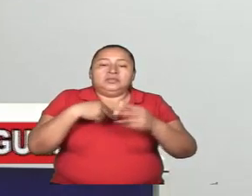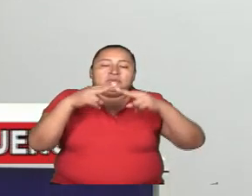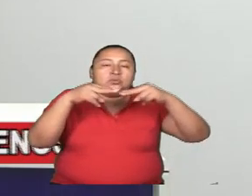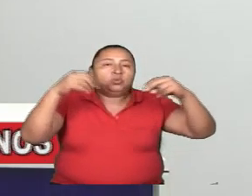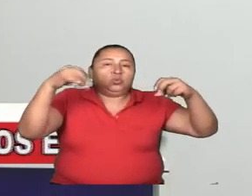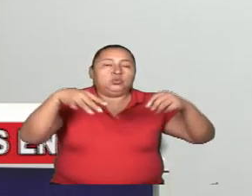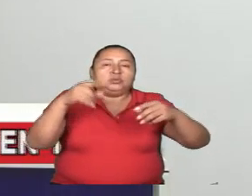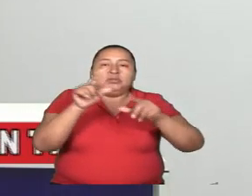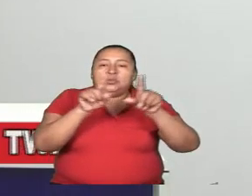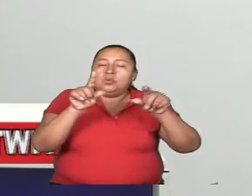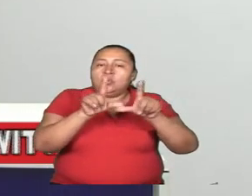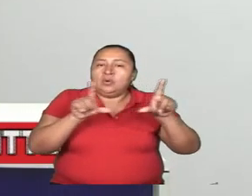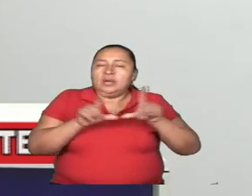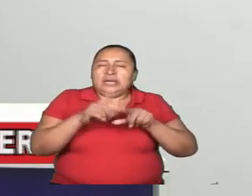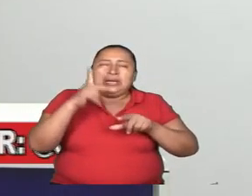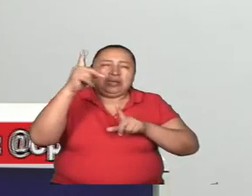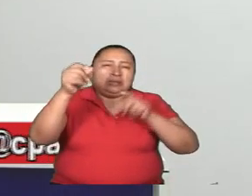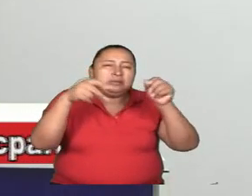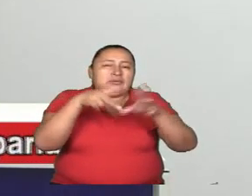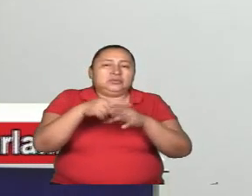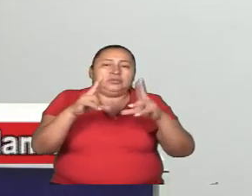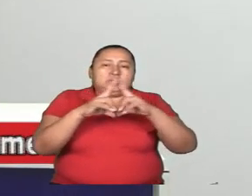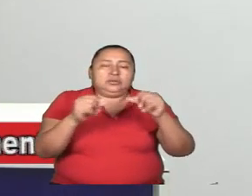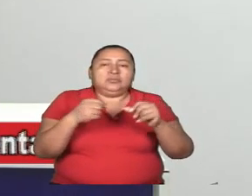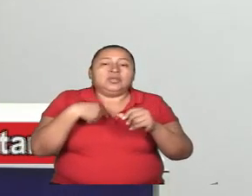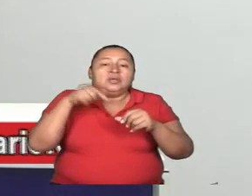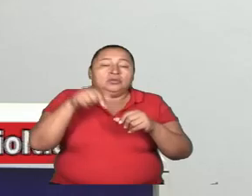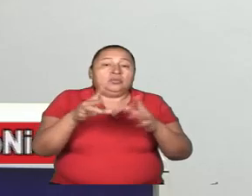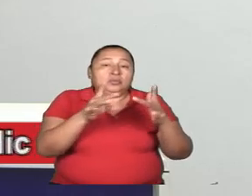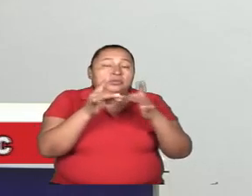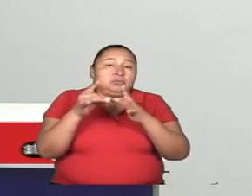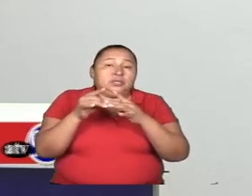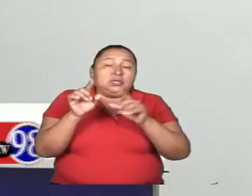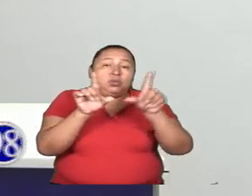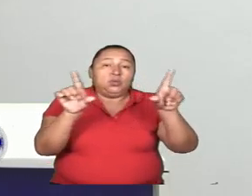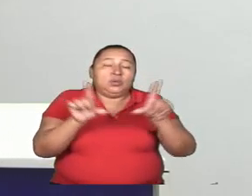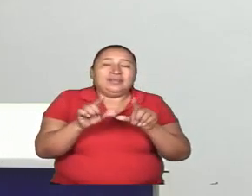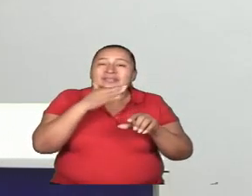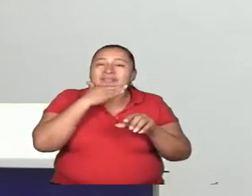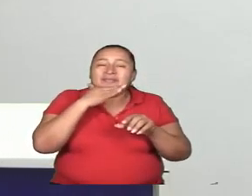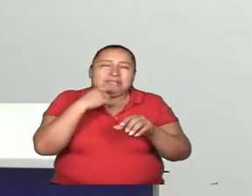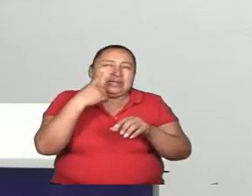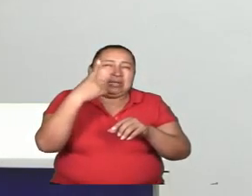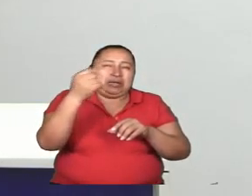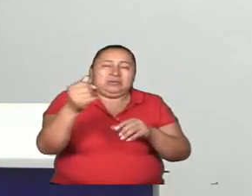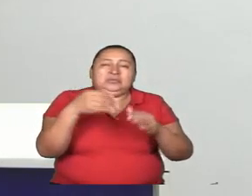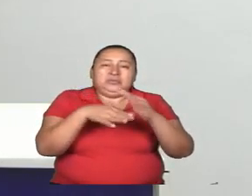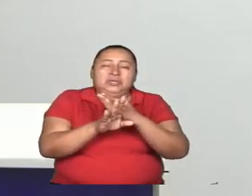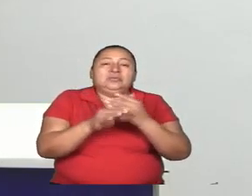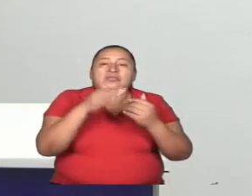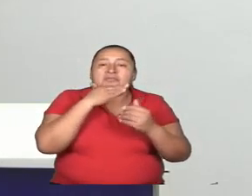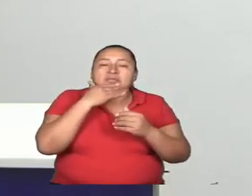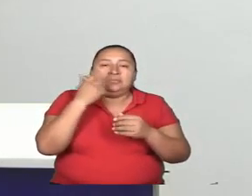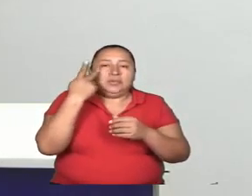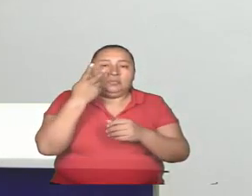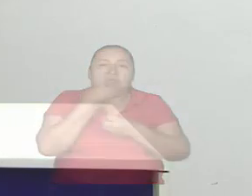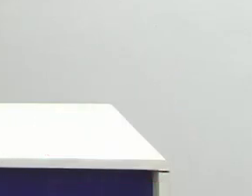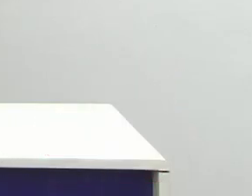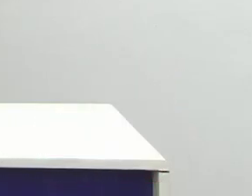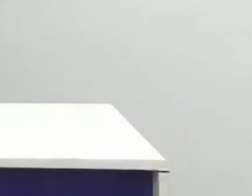eléctrica a las zonas rurales de nuestro país. Esto sobre todo en las zonas de difícil acceso. Veamos más a través del siguiente